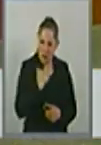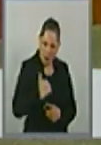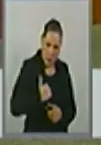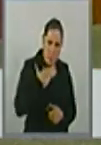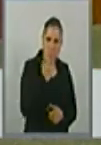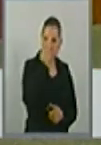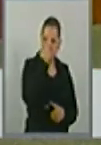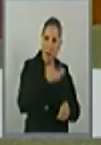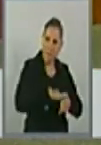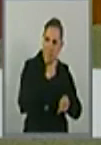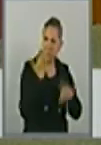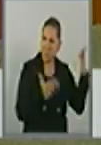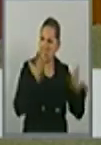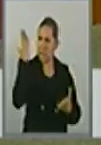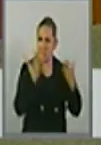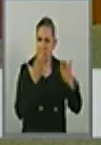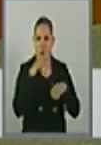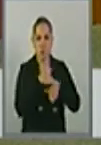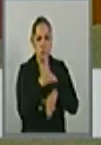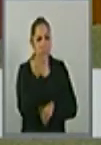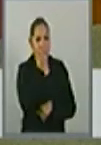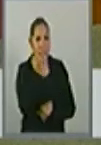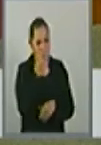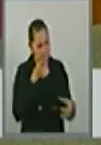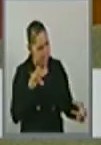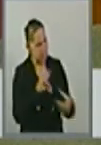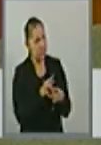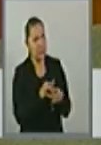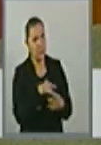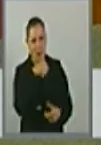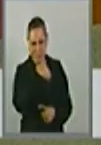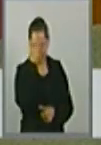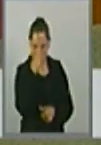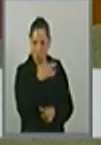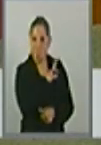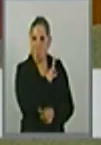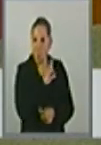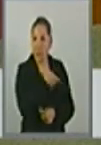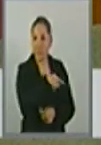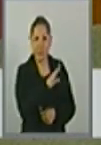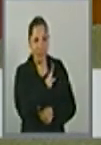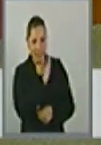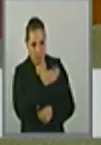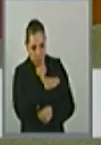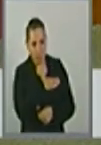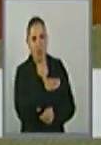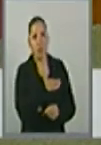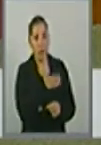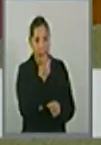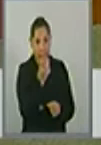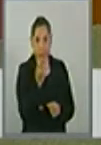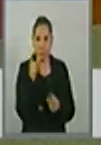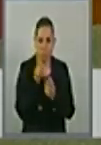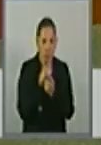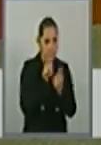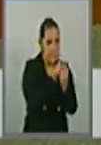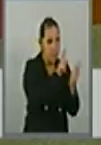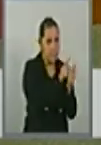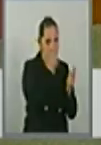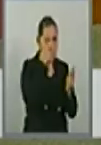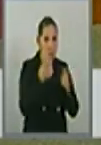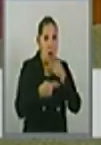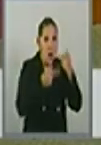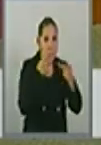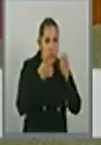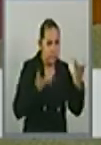méxico debe buscar explotar más el recurso del espanyol como fuente de ingresos para ello las escuelas